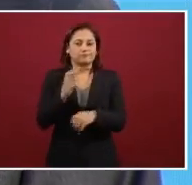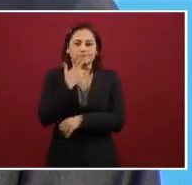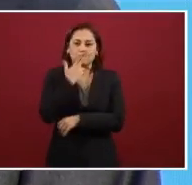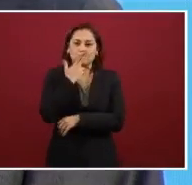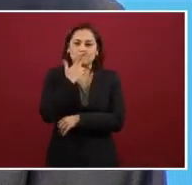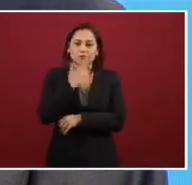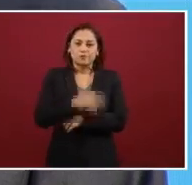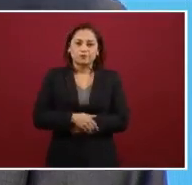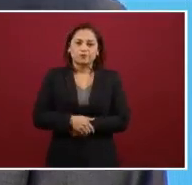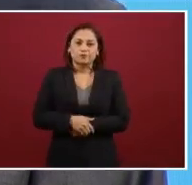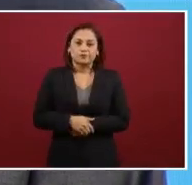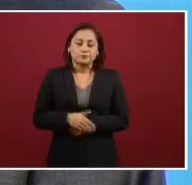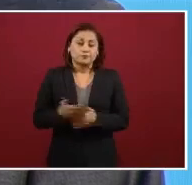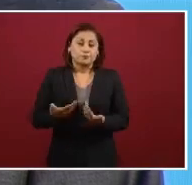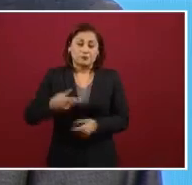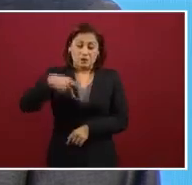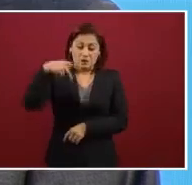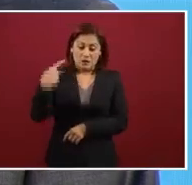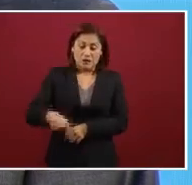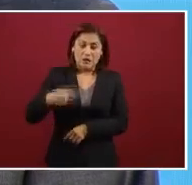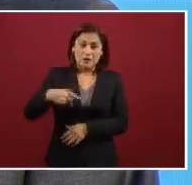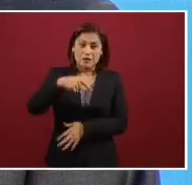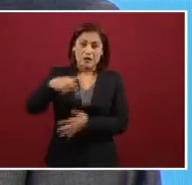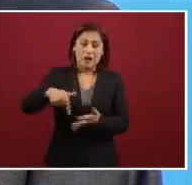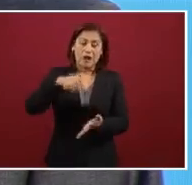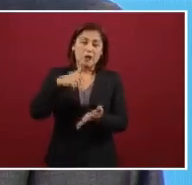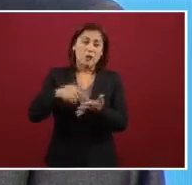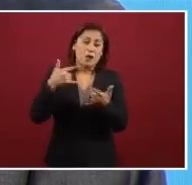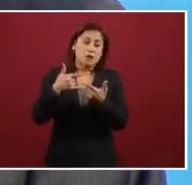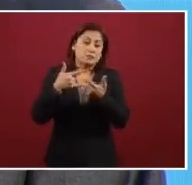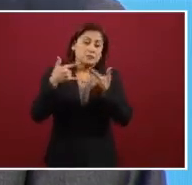y es la historia de nuestro país,